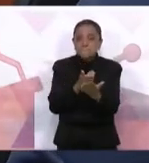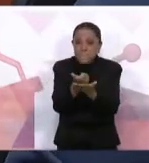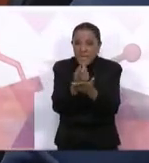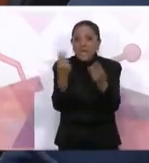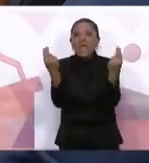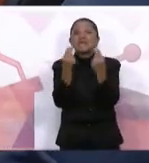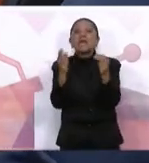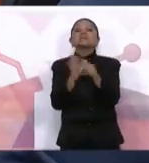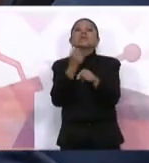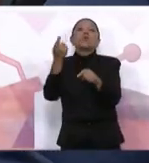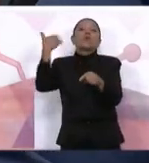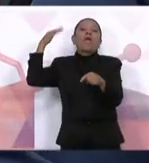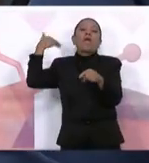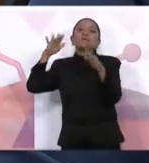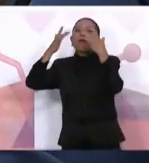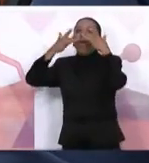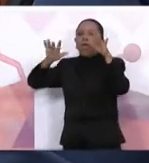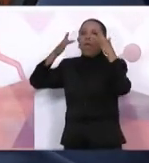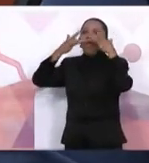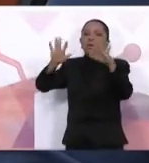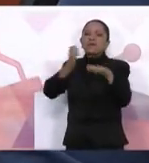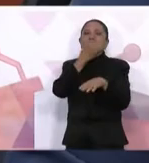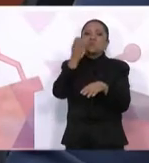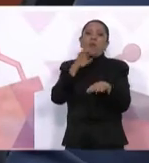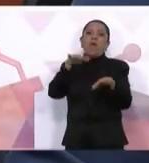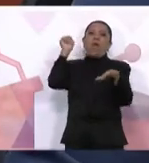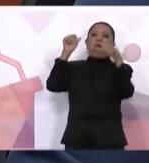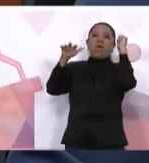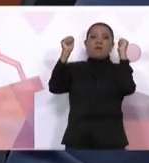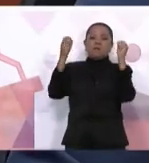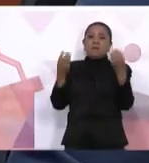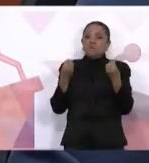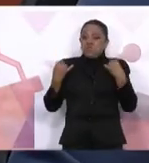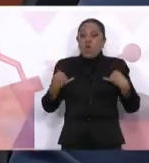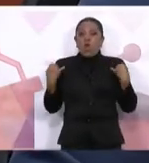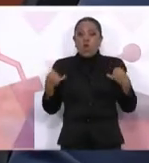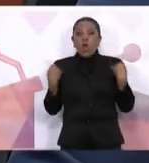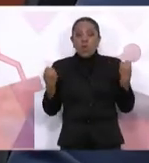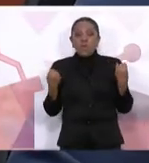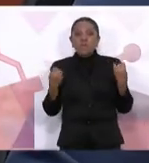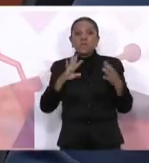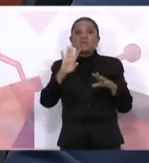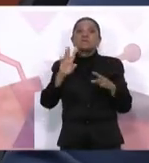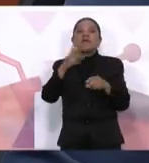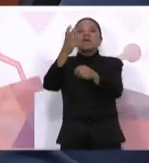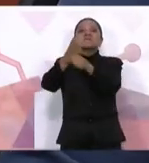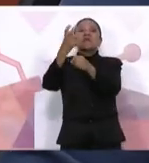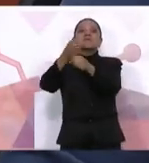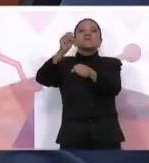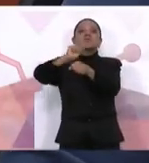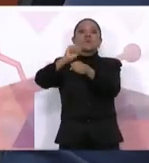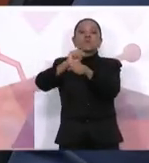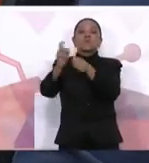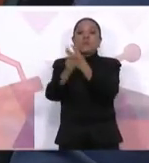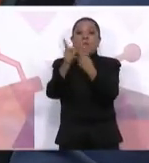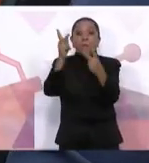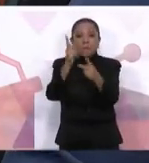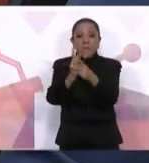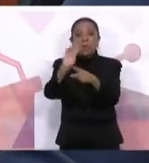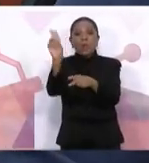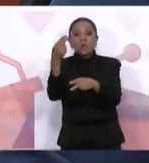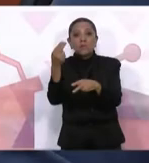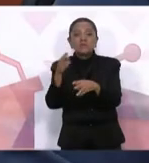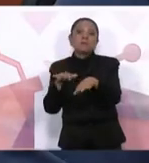que existía en el estado de moral muchos jóvenes salían de tercera secundaria preparatoria y universidad escuelas